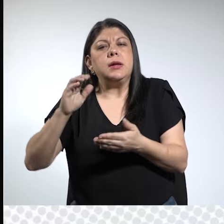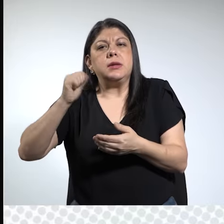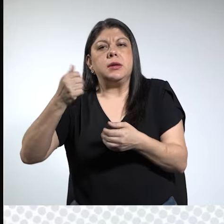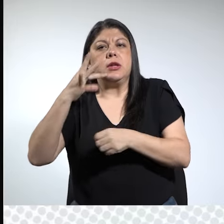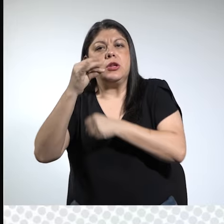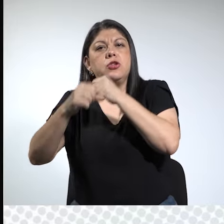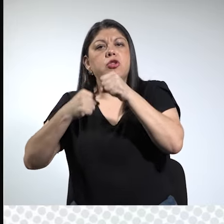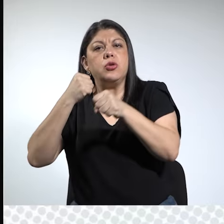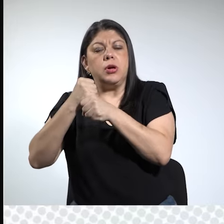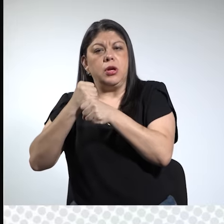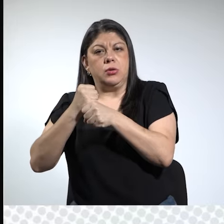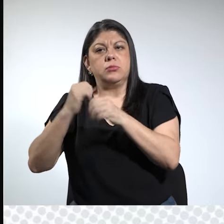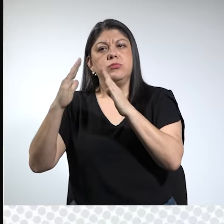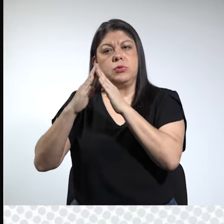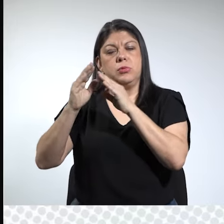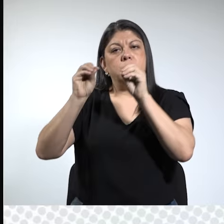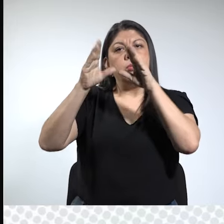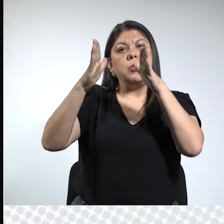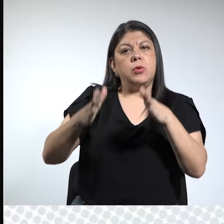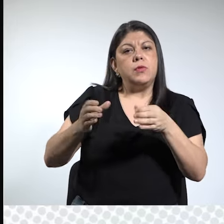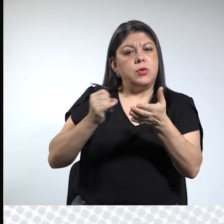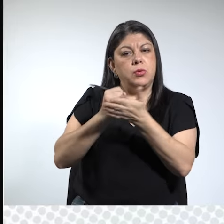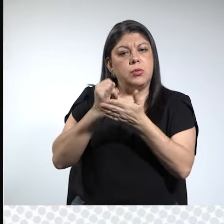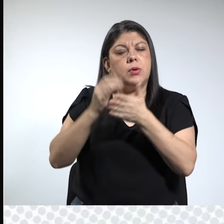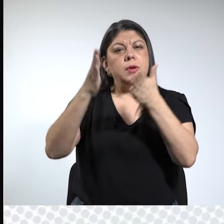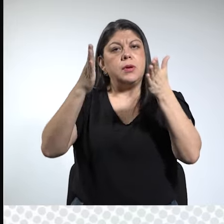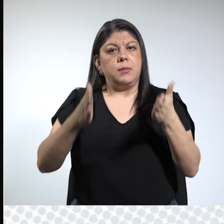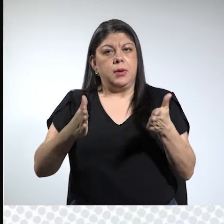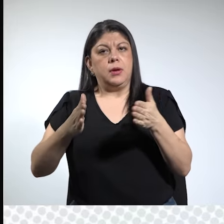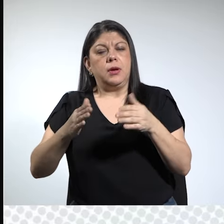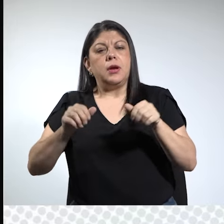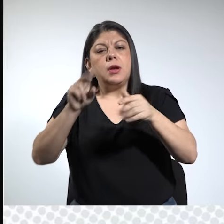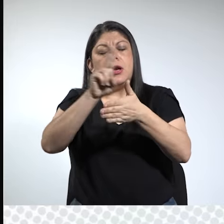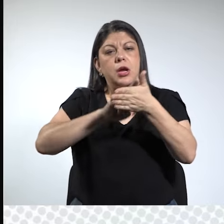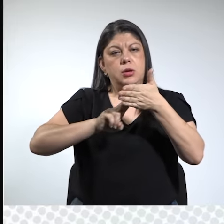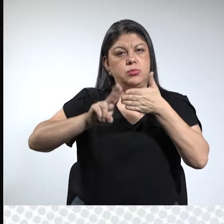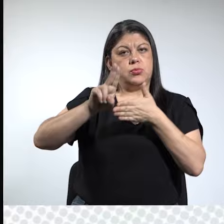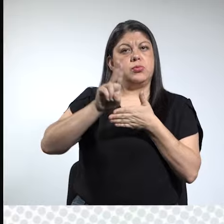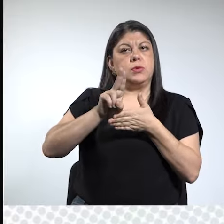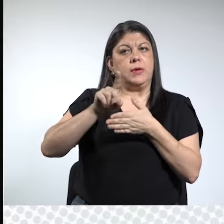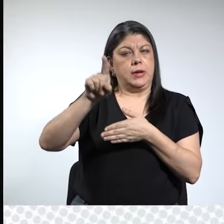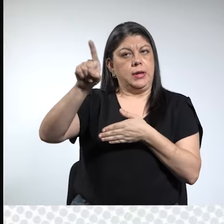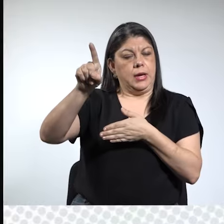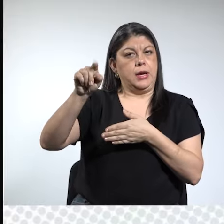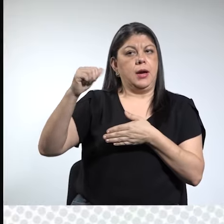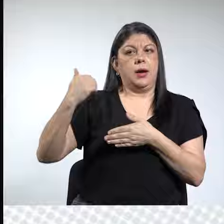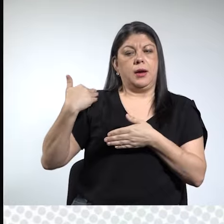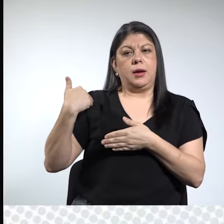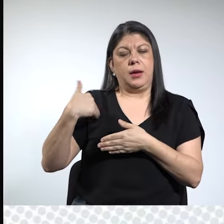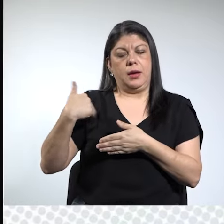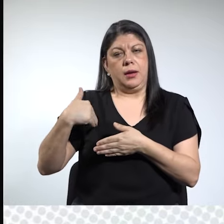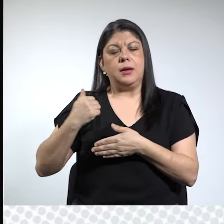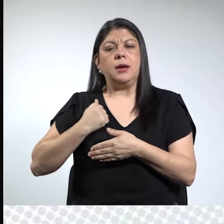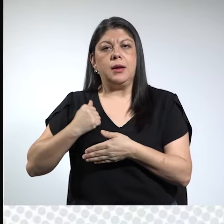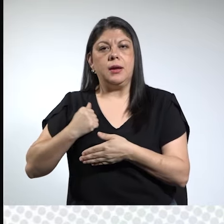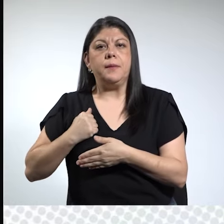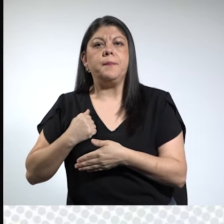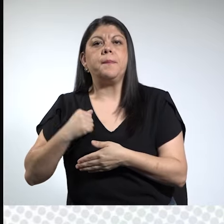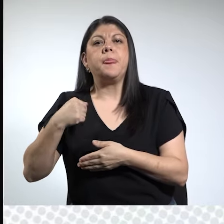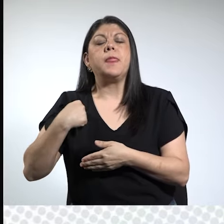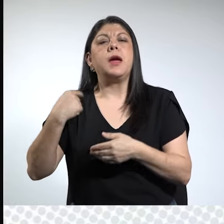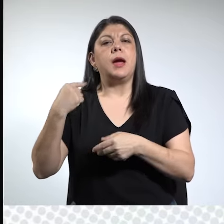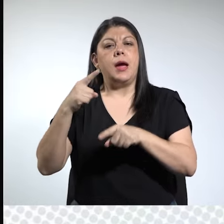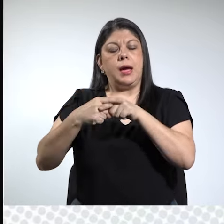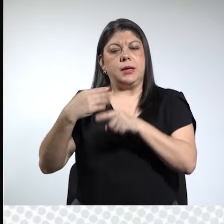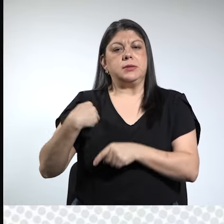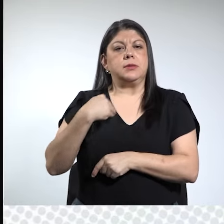18, 19 años de estar ahí como profesor investigador en una de las universidades que hay allá. Luis Amador es el